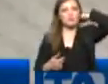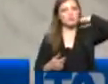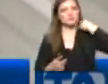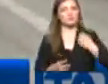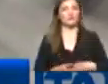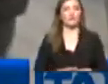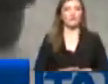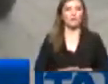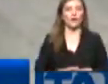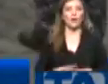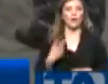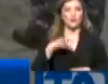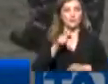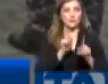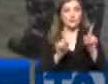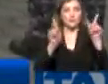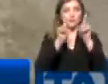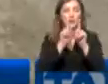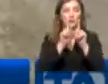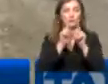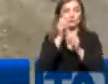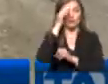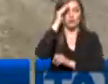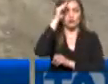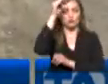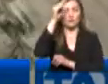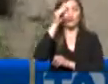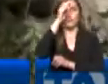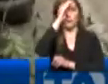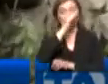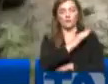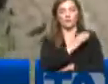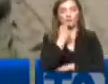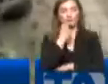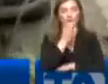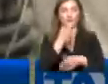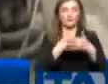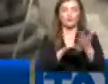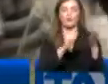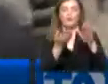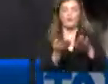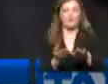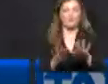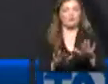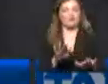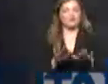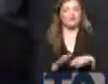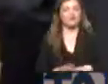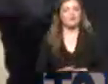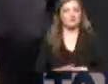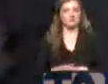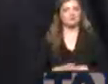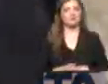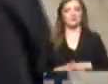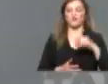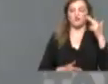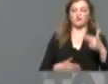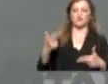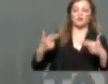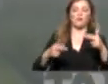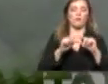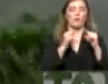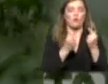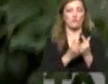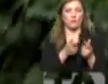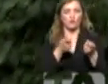Según datos de extraoficiales de la Policía Nacional y militares del sector, existirían fallecidos tras un enfrentamiento armado entre grupos que